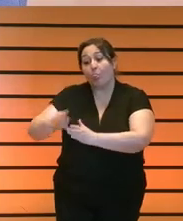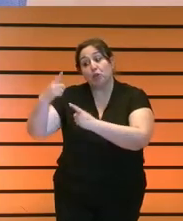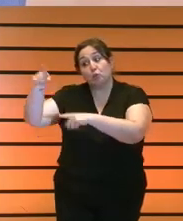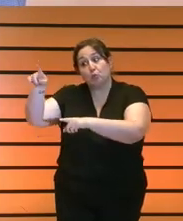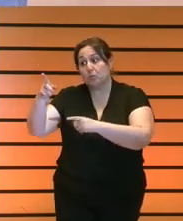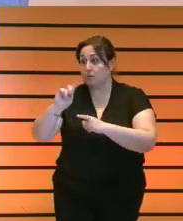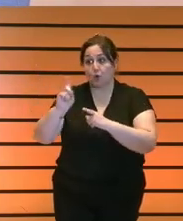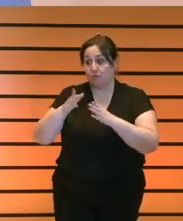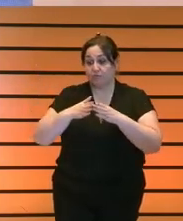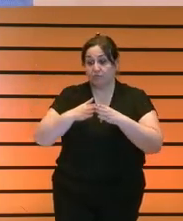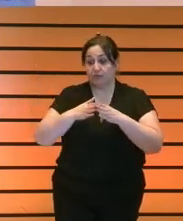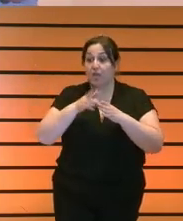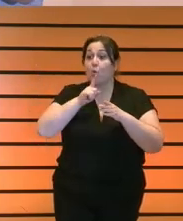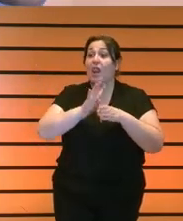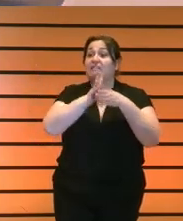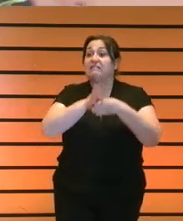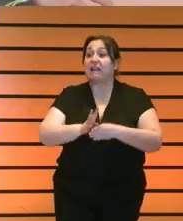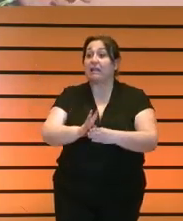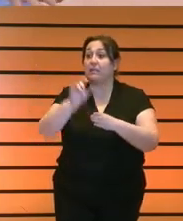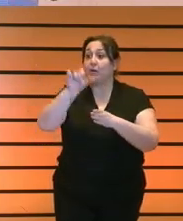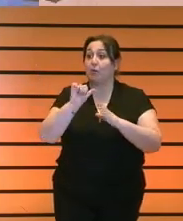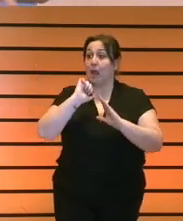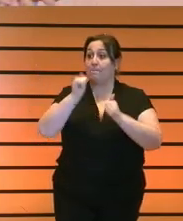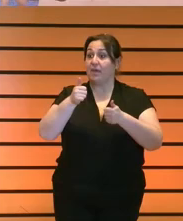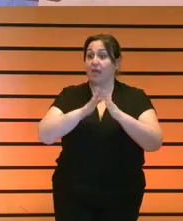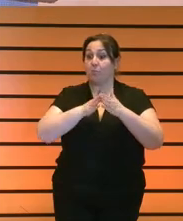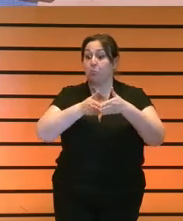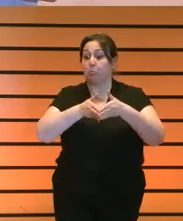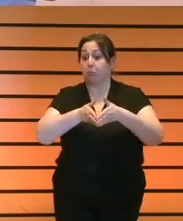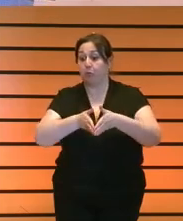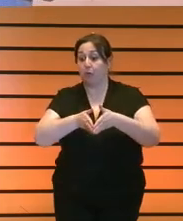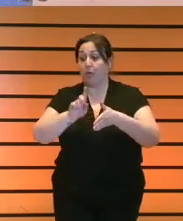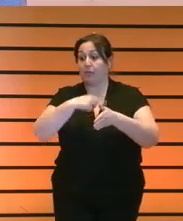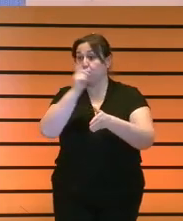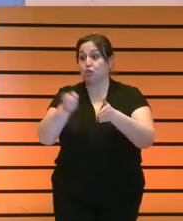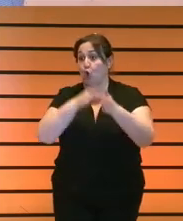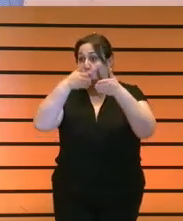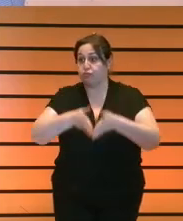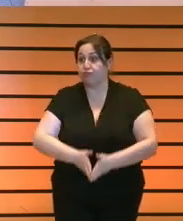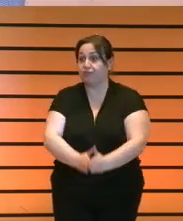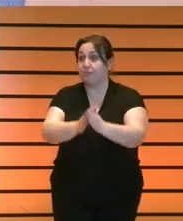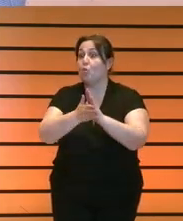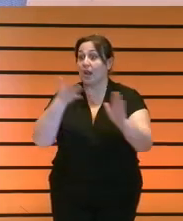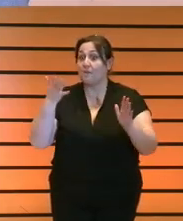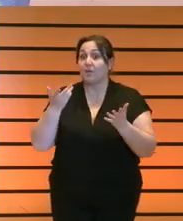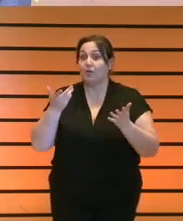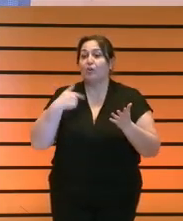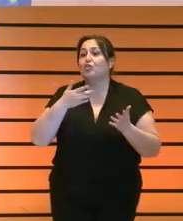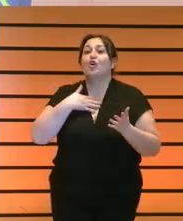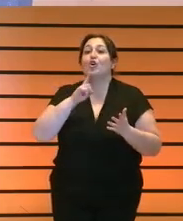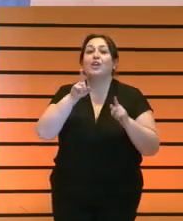parte del barco, el Titanic hizo así y luego se hundió todo el barco. Muy rápidamente, además. No es, y no quiero ser para